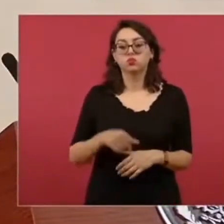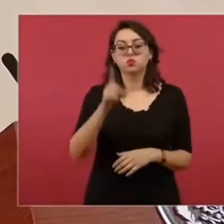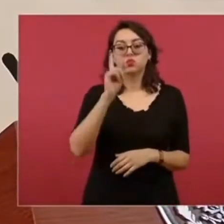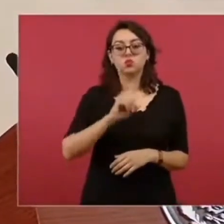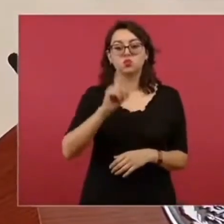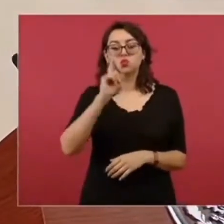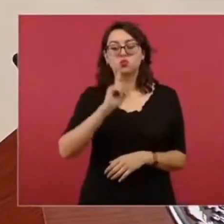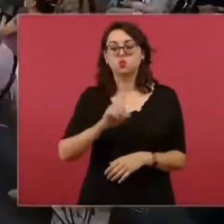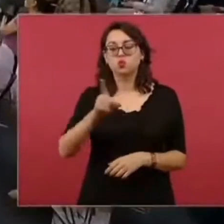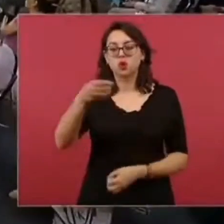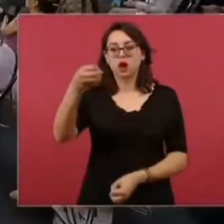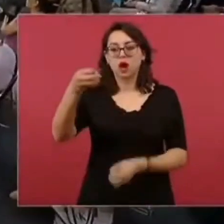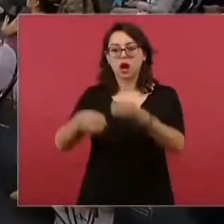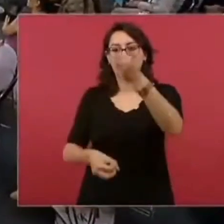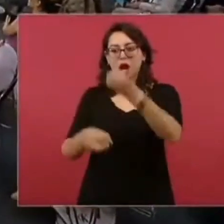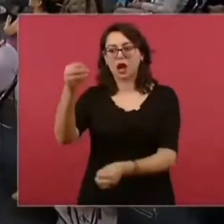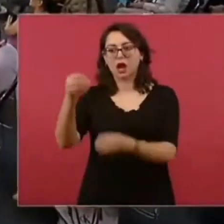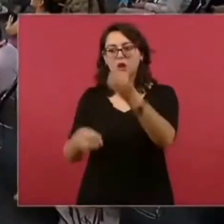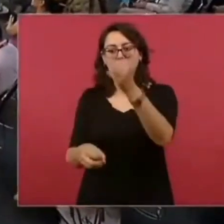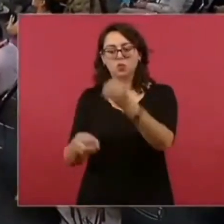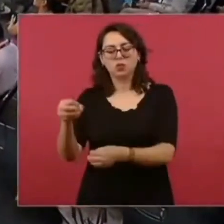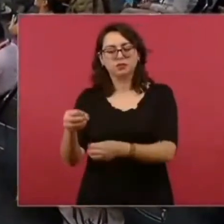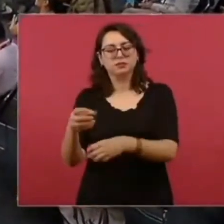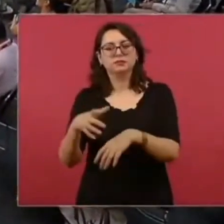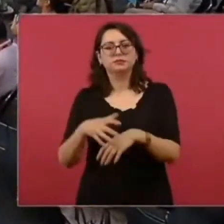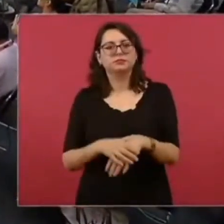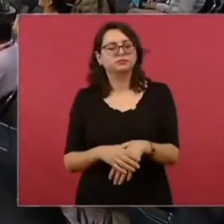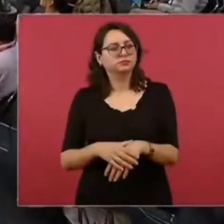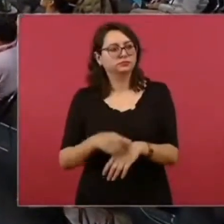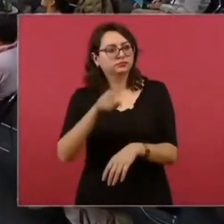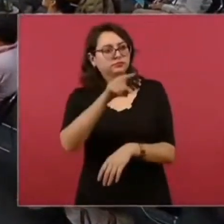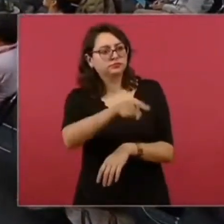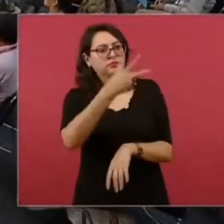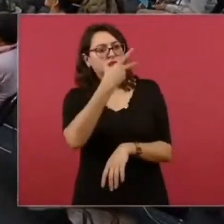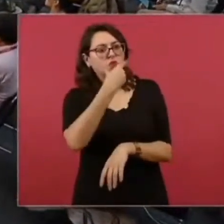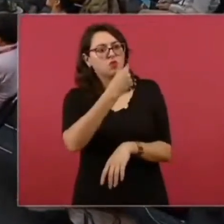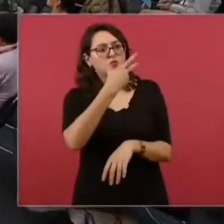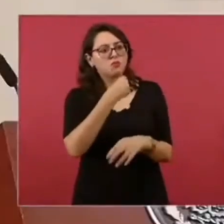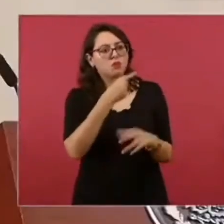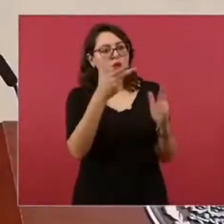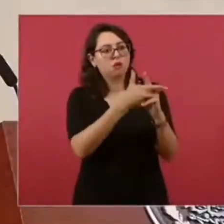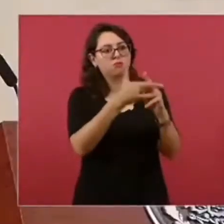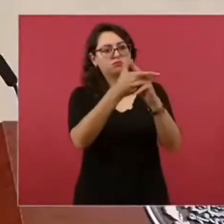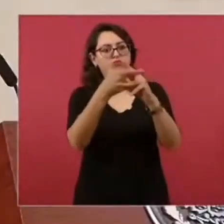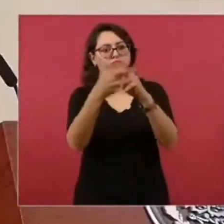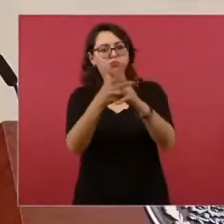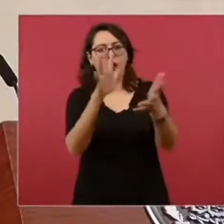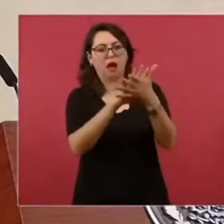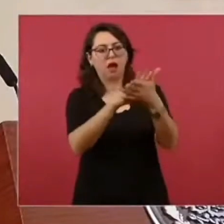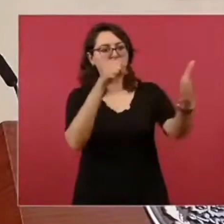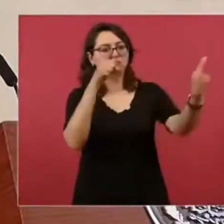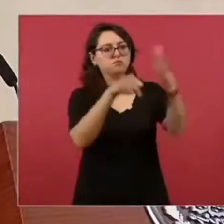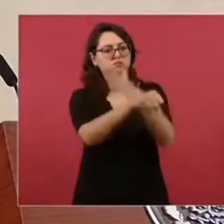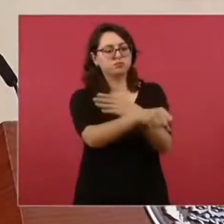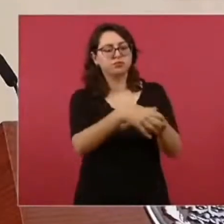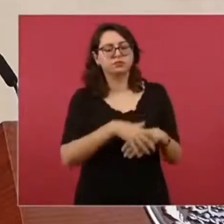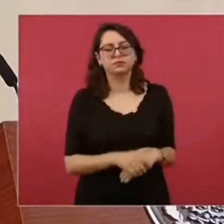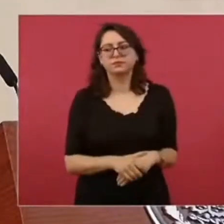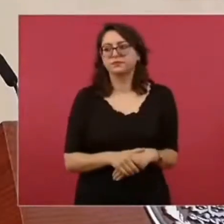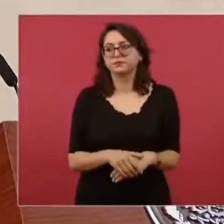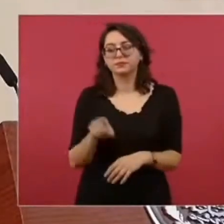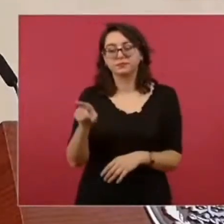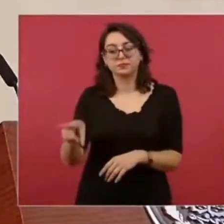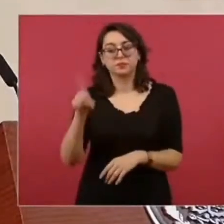ordene la liberación de un presunto homicida y le dé al encargado del